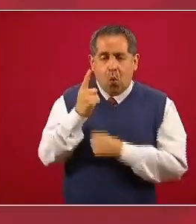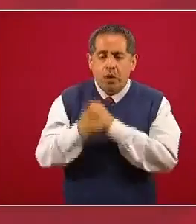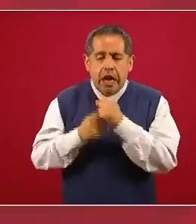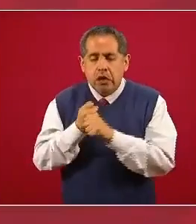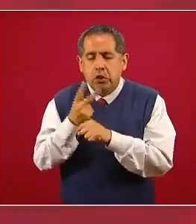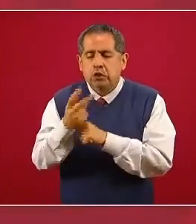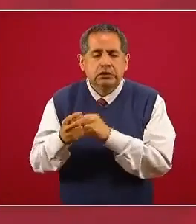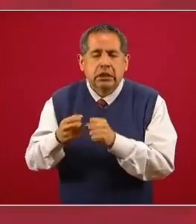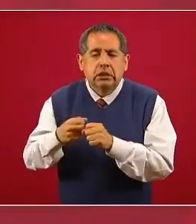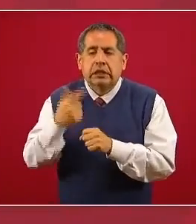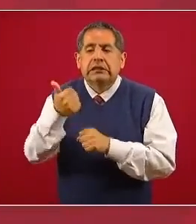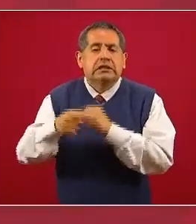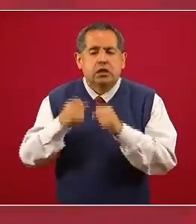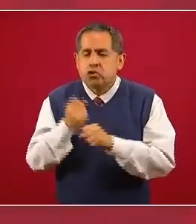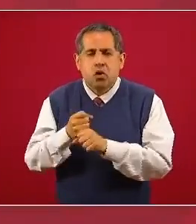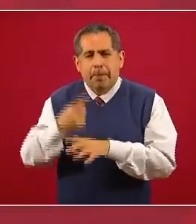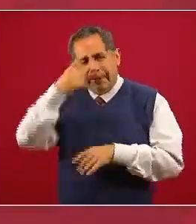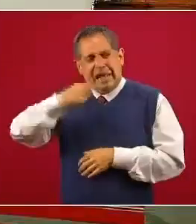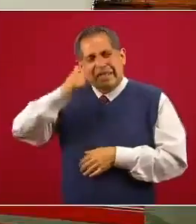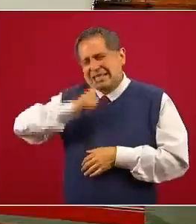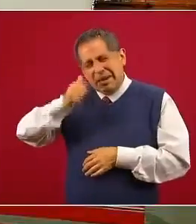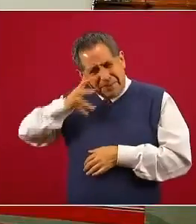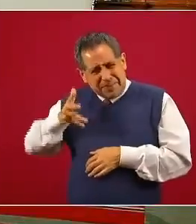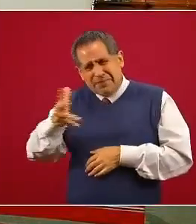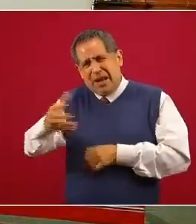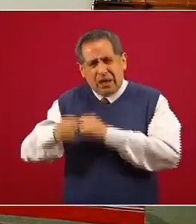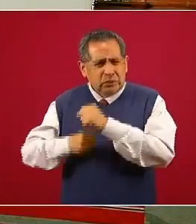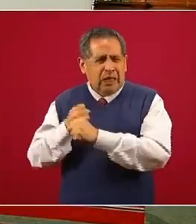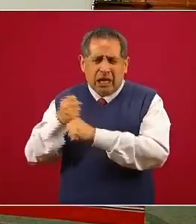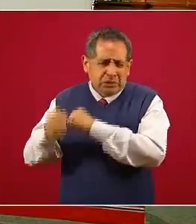año, no de un sexenio, sino de todos los años que sea